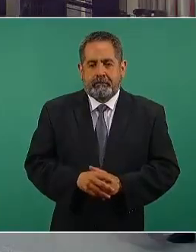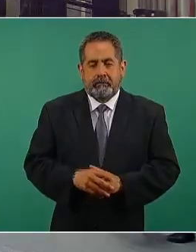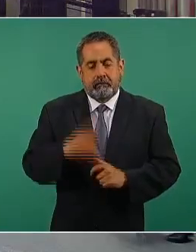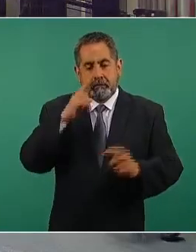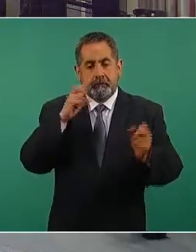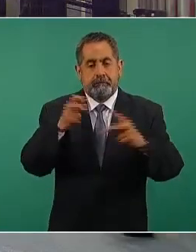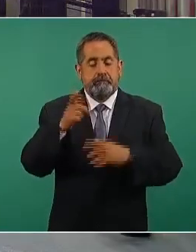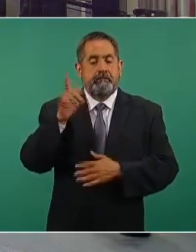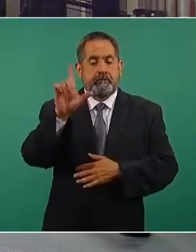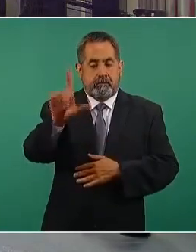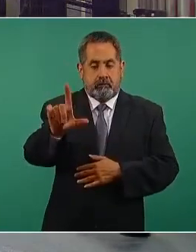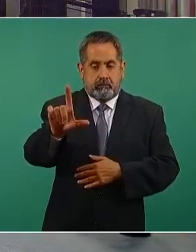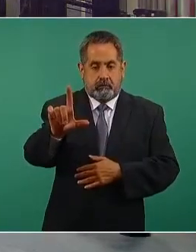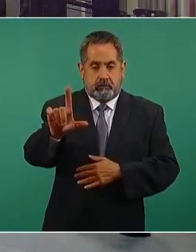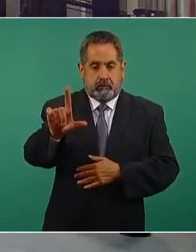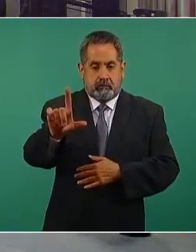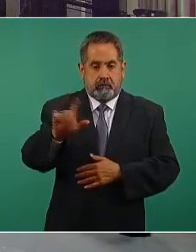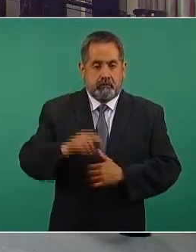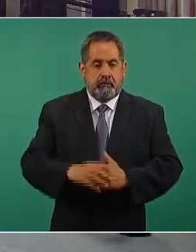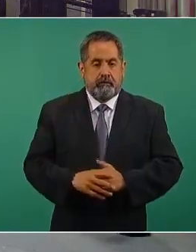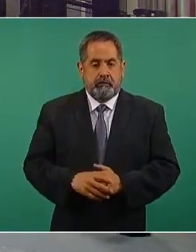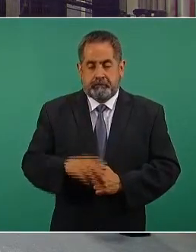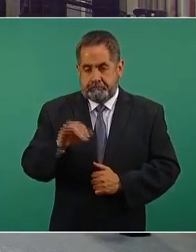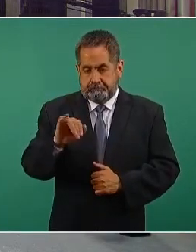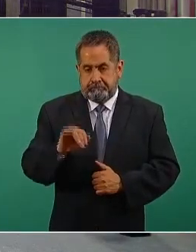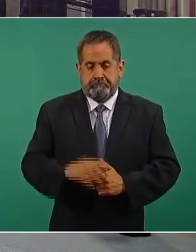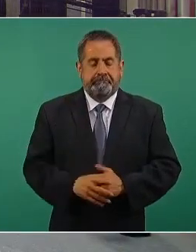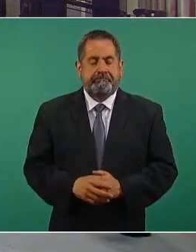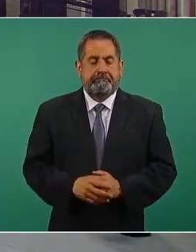Nos vemos el lunes. ¿Sí?